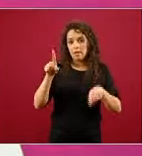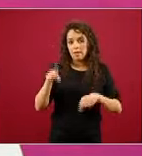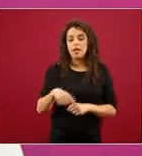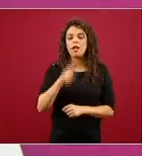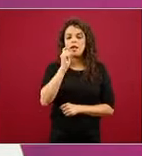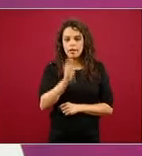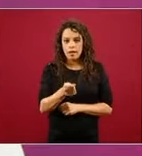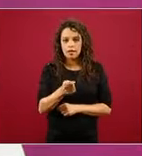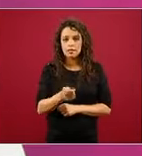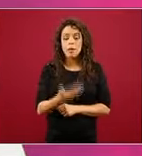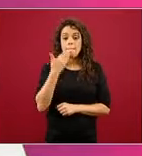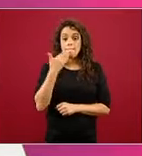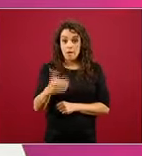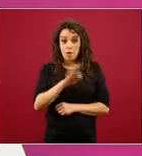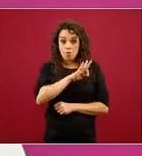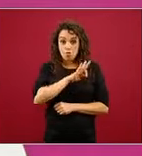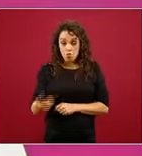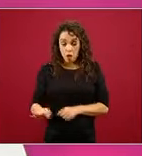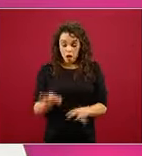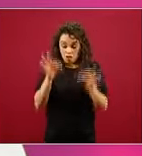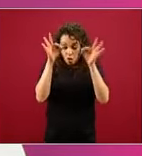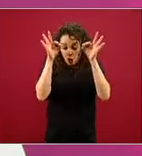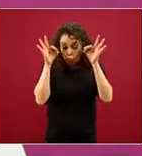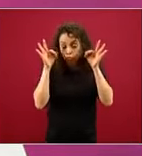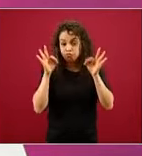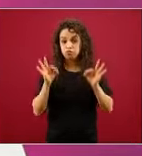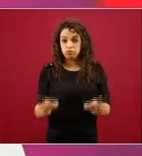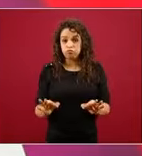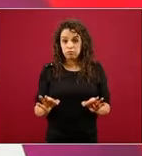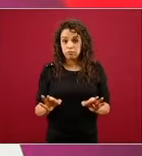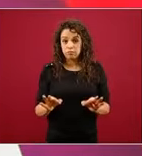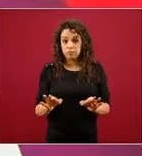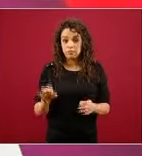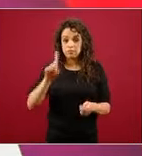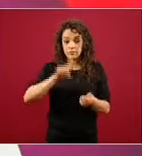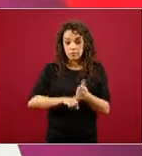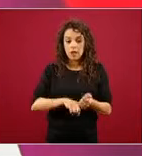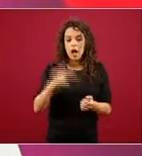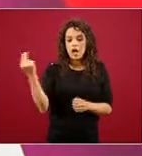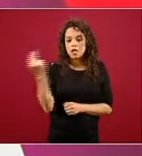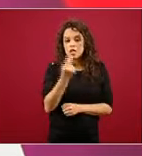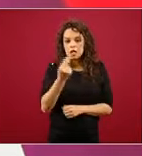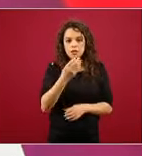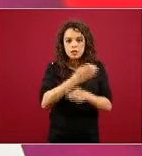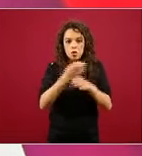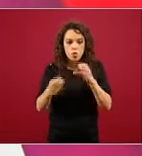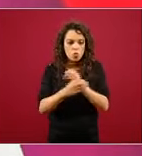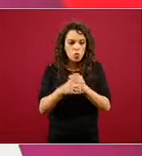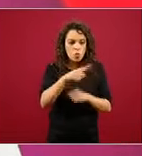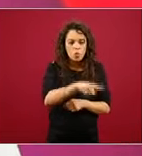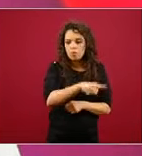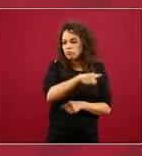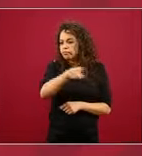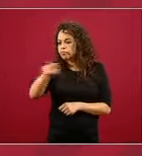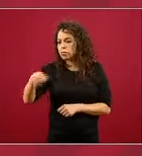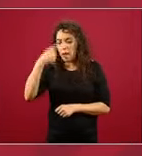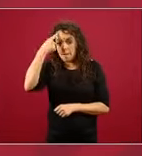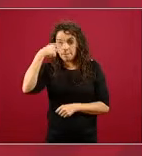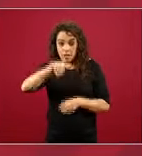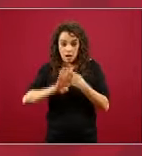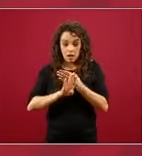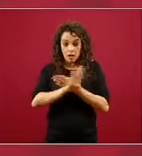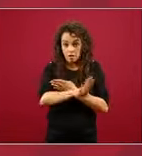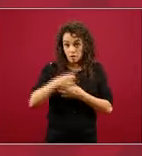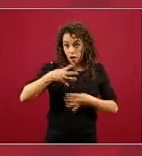manera eficiente y con todas las características necesarias las medidas que eviten el contagio